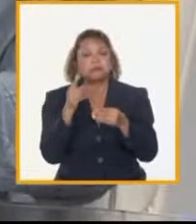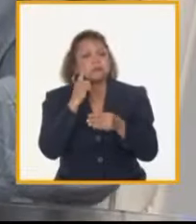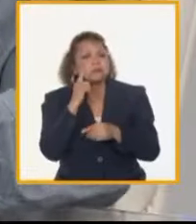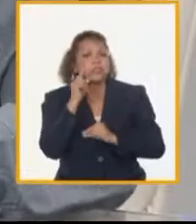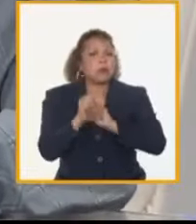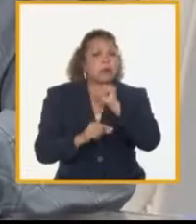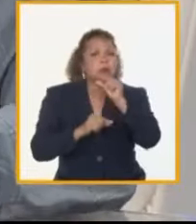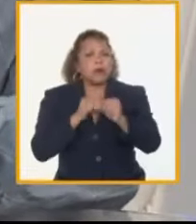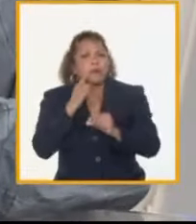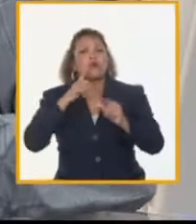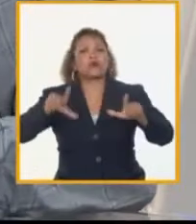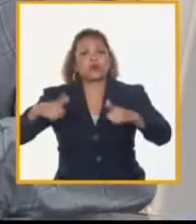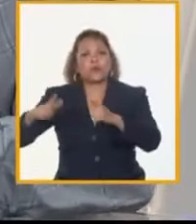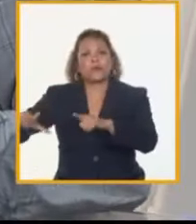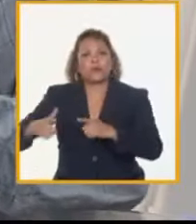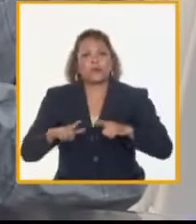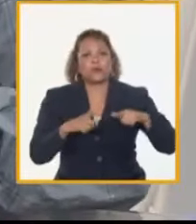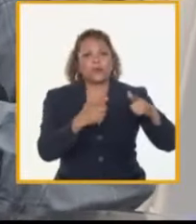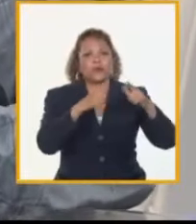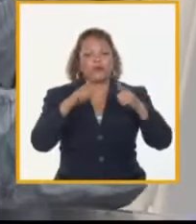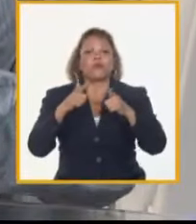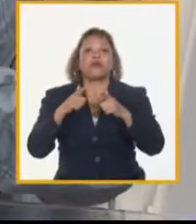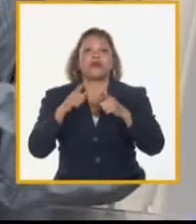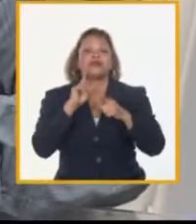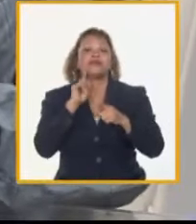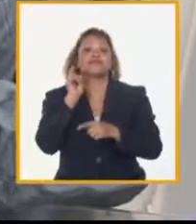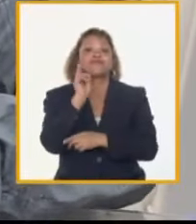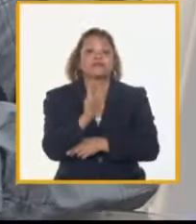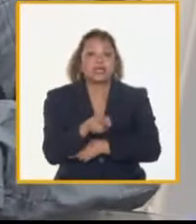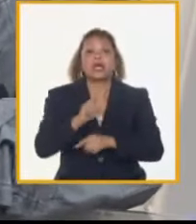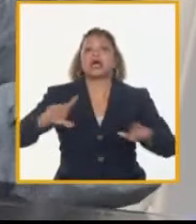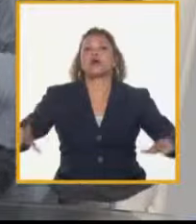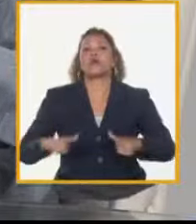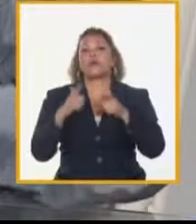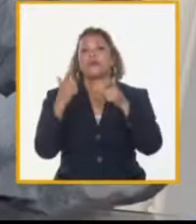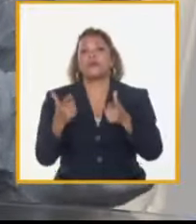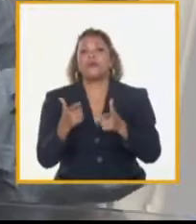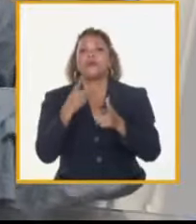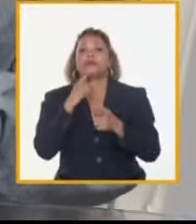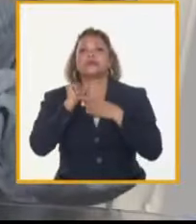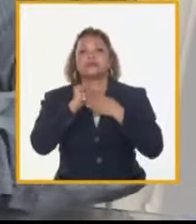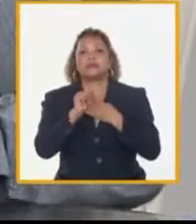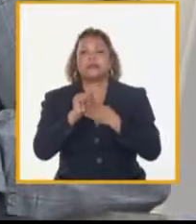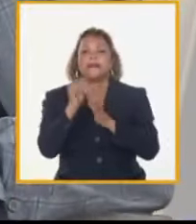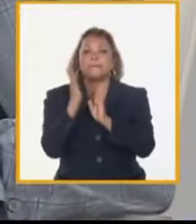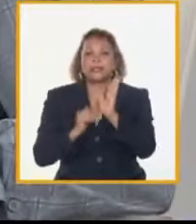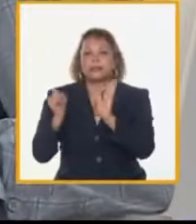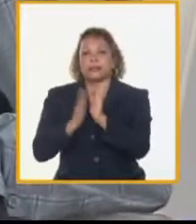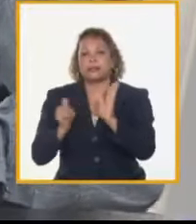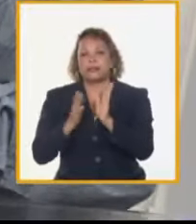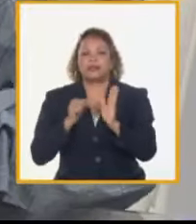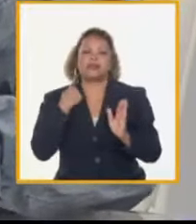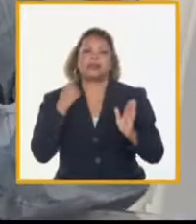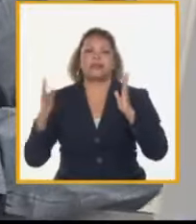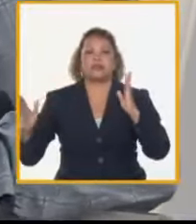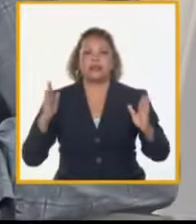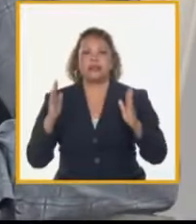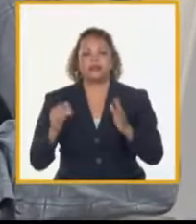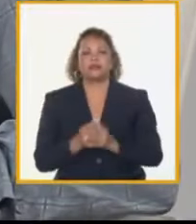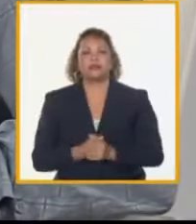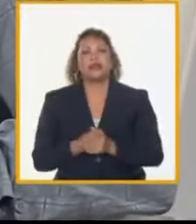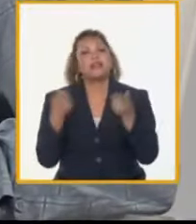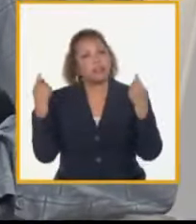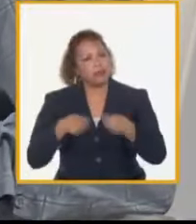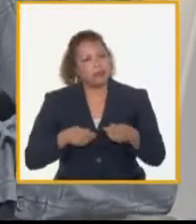se ha ido cumpliendo. Esta es una OCDE que ha cumplido la exportación de servicios todos los meses de este año. Y se tiene que